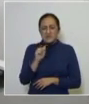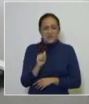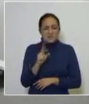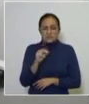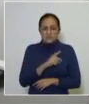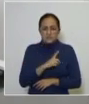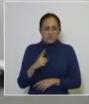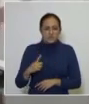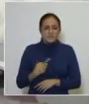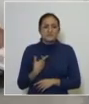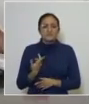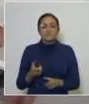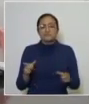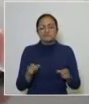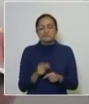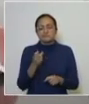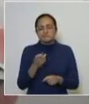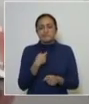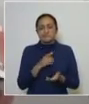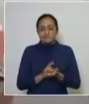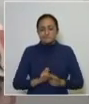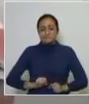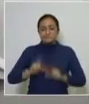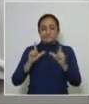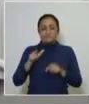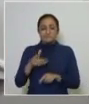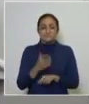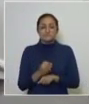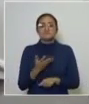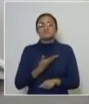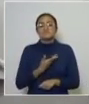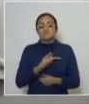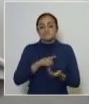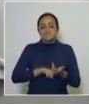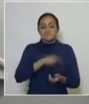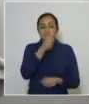es el resumen, lo vamos a subir en la página oficial de la Secretaría.